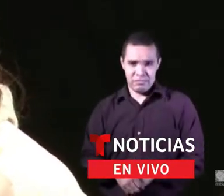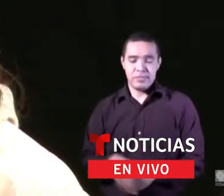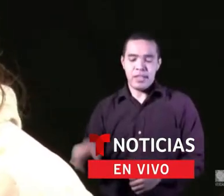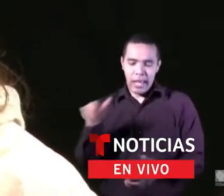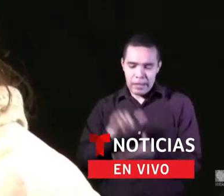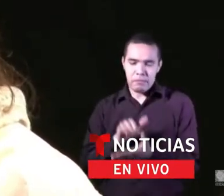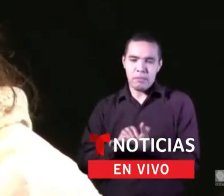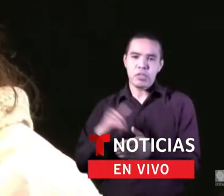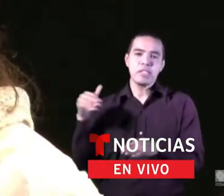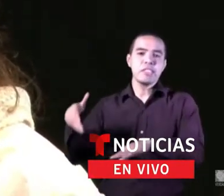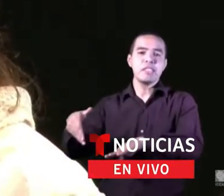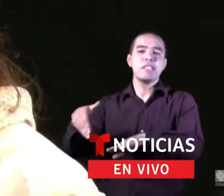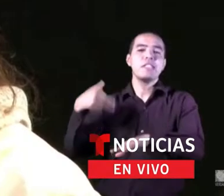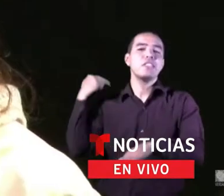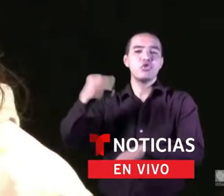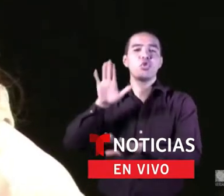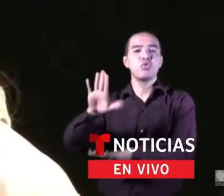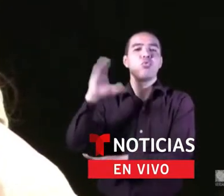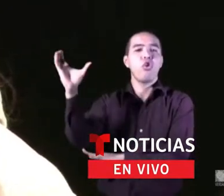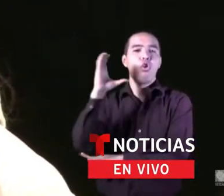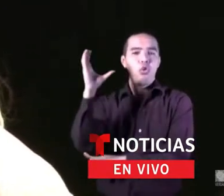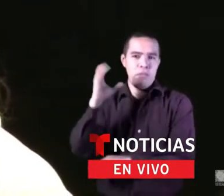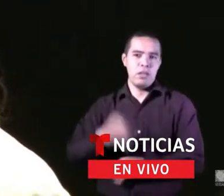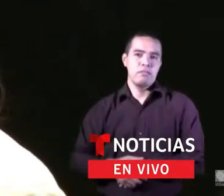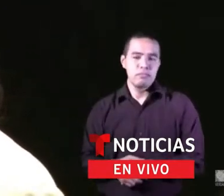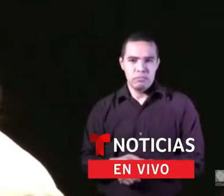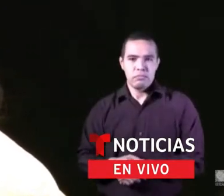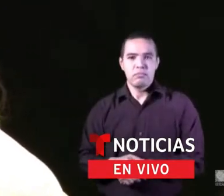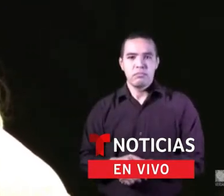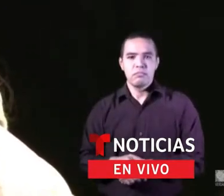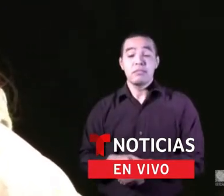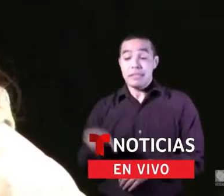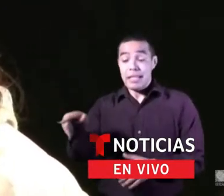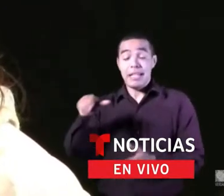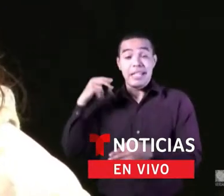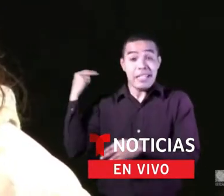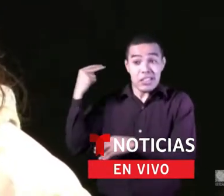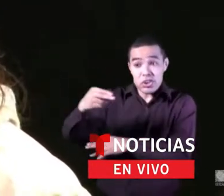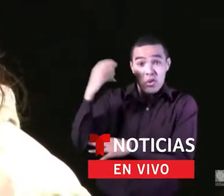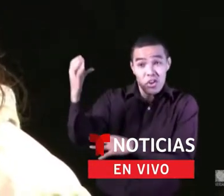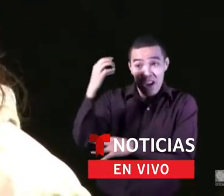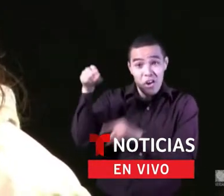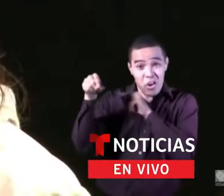la historia de colombia esa es la historia donde tenemos que reparar